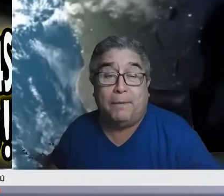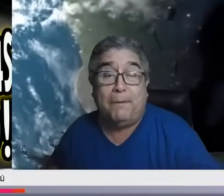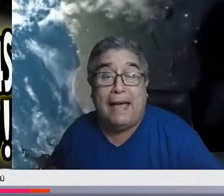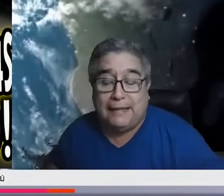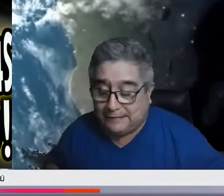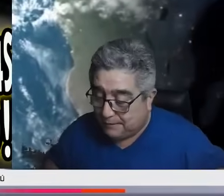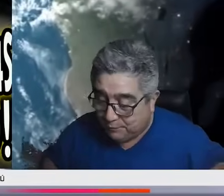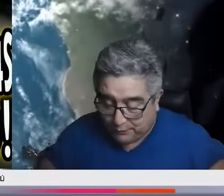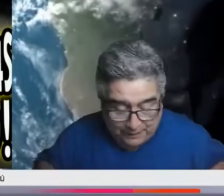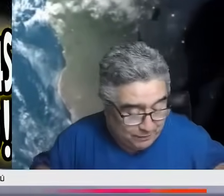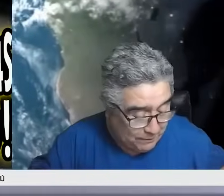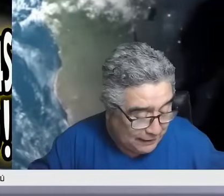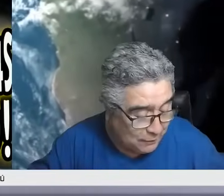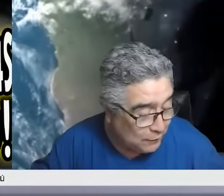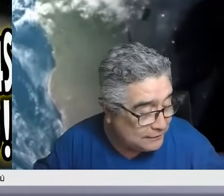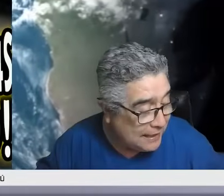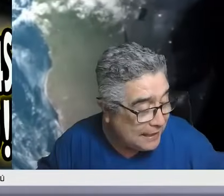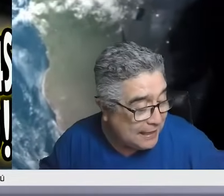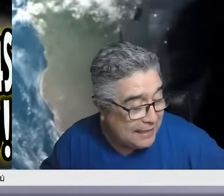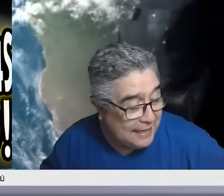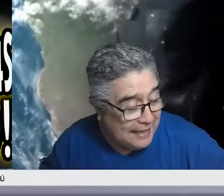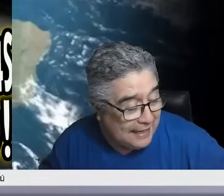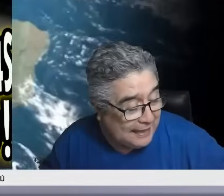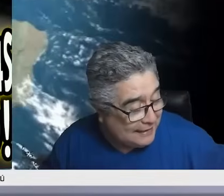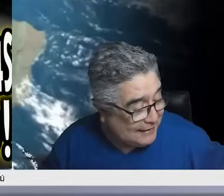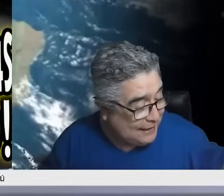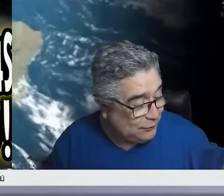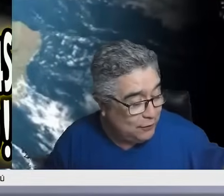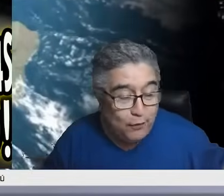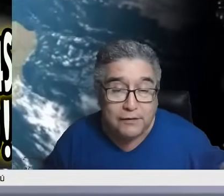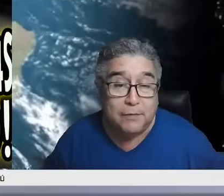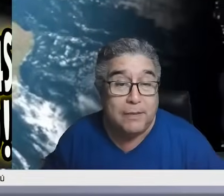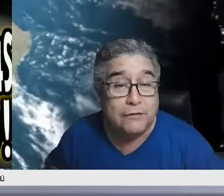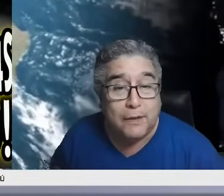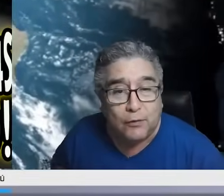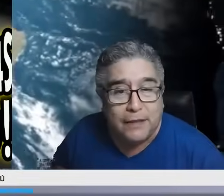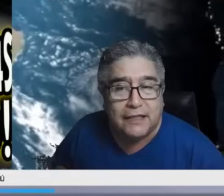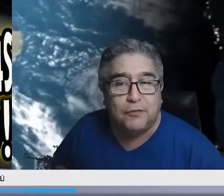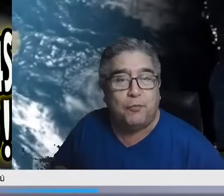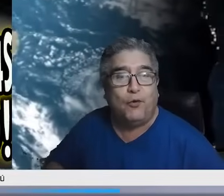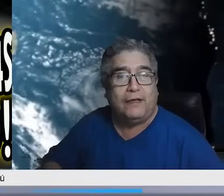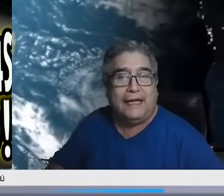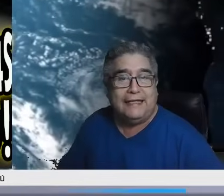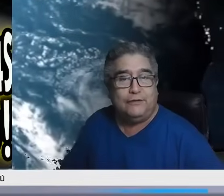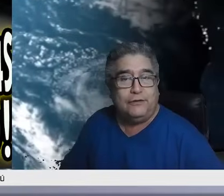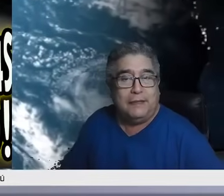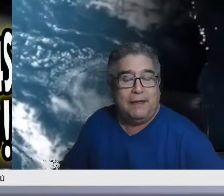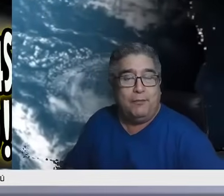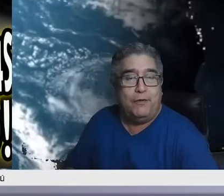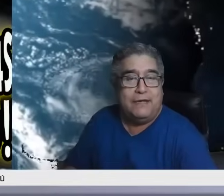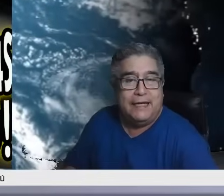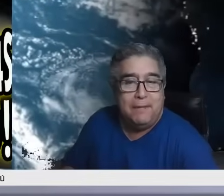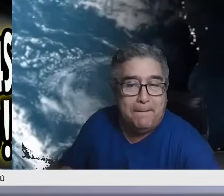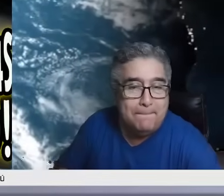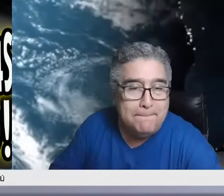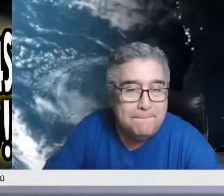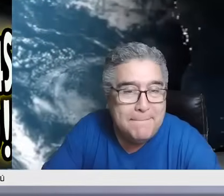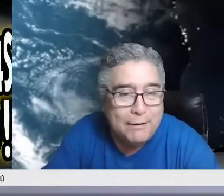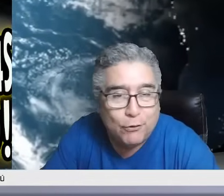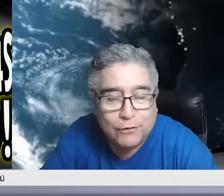información. Prepárense, como decía el candidato de Mossi, preparen sus palomitas porque esto se va a